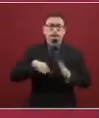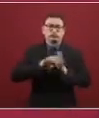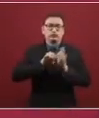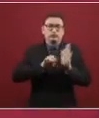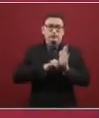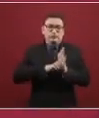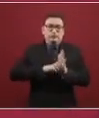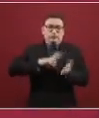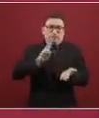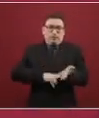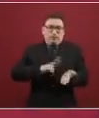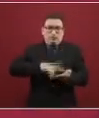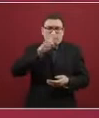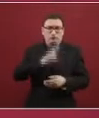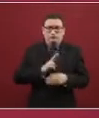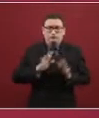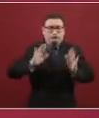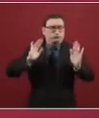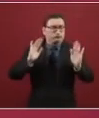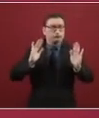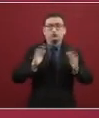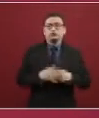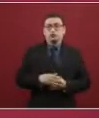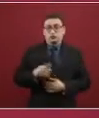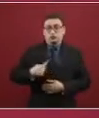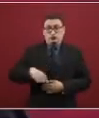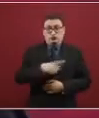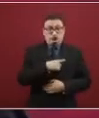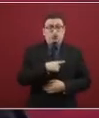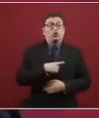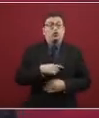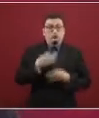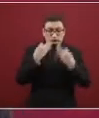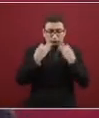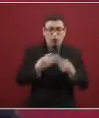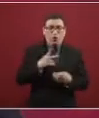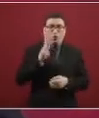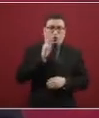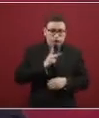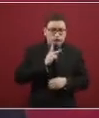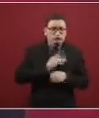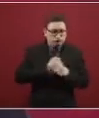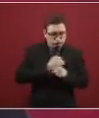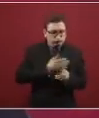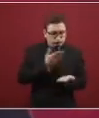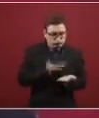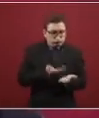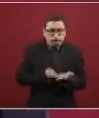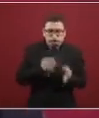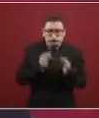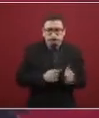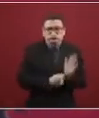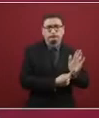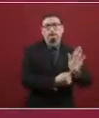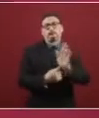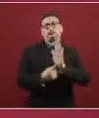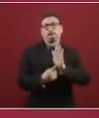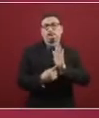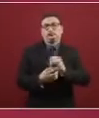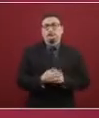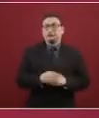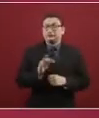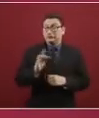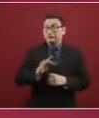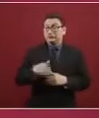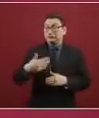nunca vamos a decir nada que no nos conste que no tengamos pruebas y en el caso de que se comete un